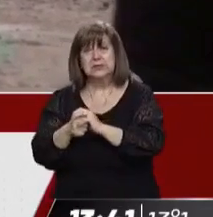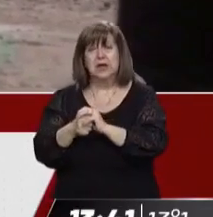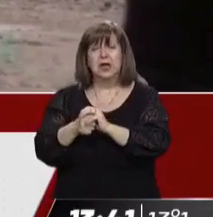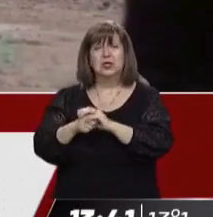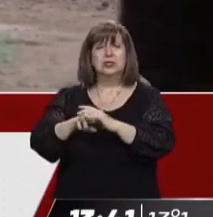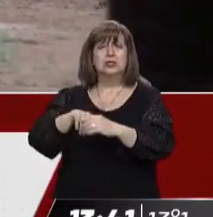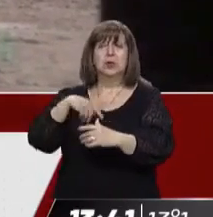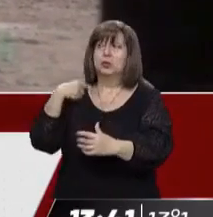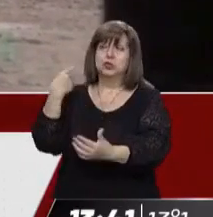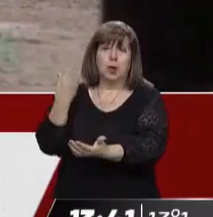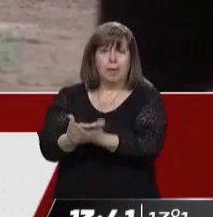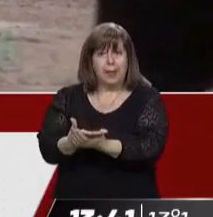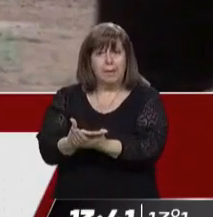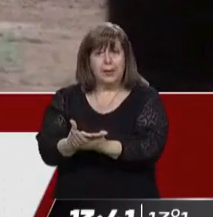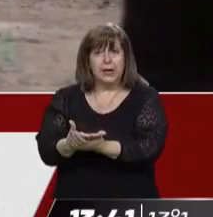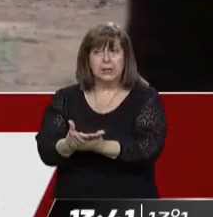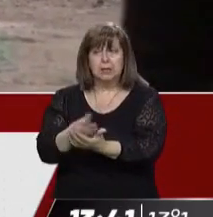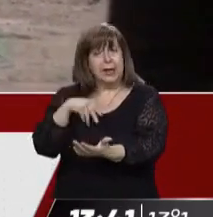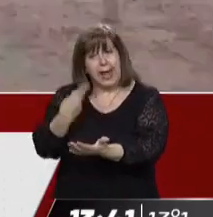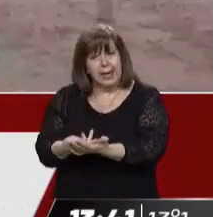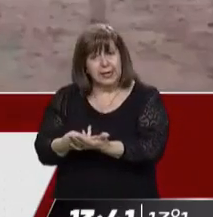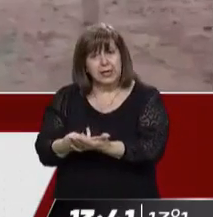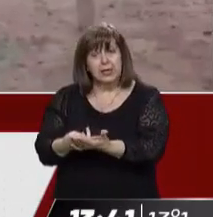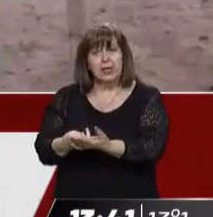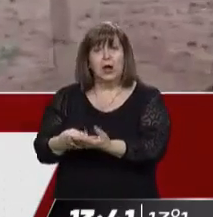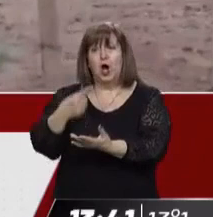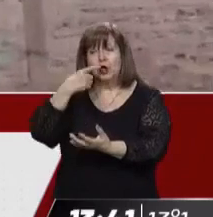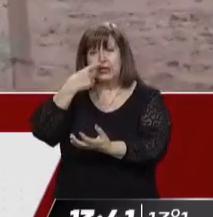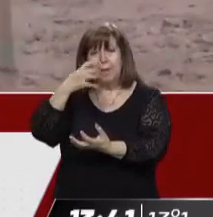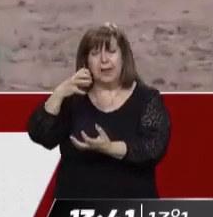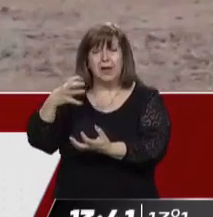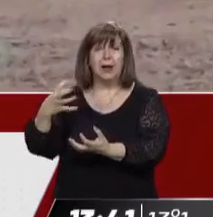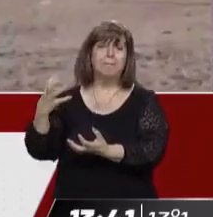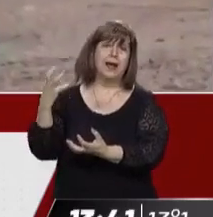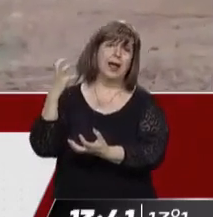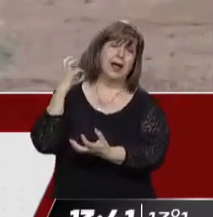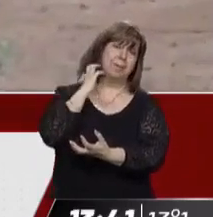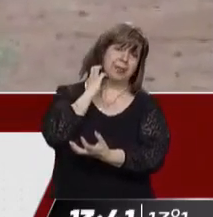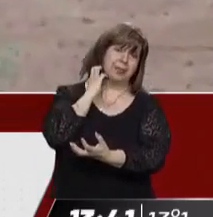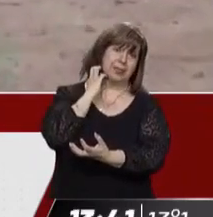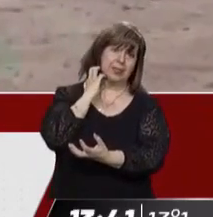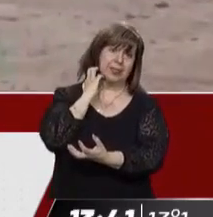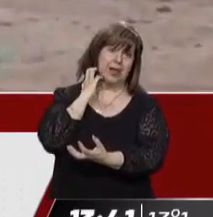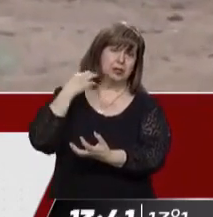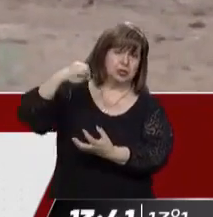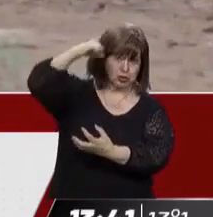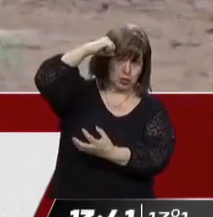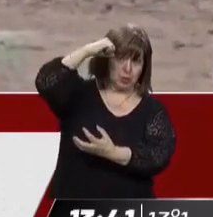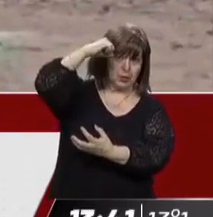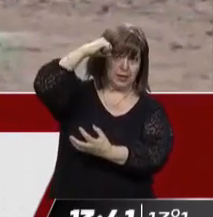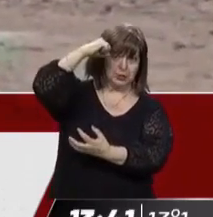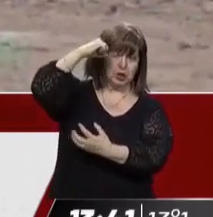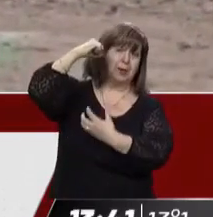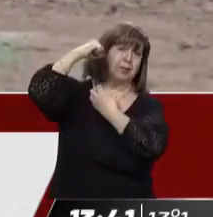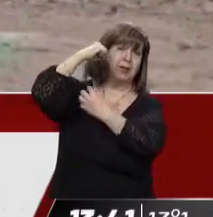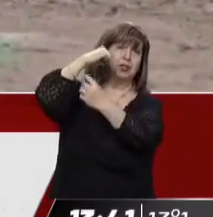me resbalo y caigo y viene el la pitbull la perra pitbull para agarrarme el cuello en realidad y le pongo el brazo y me